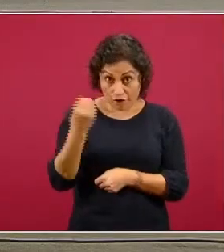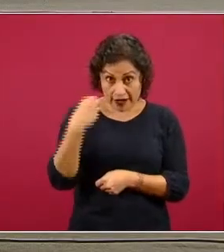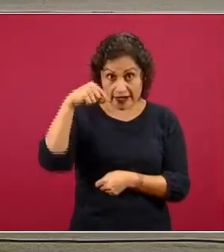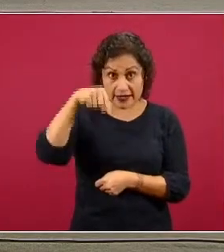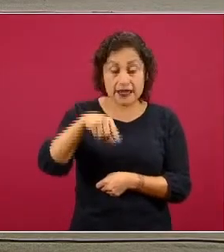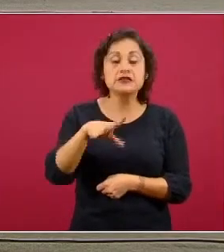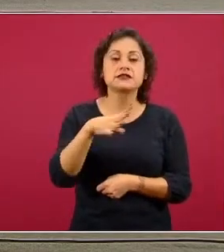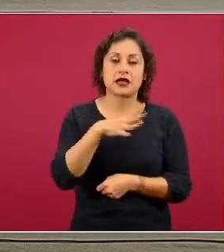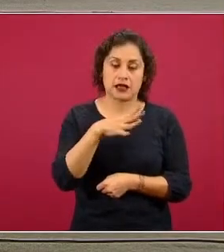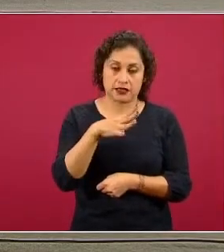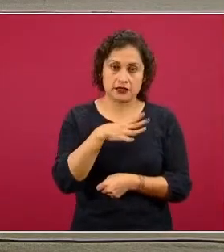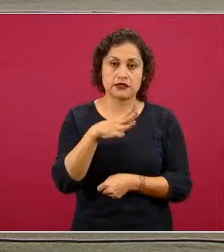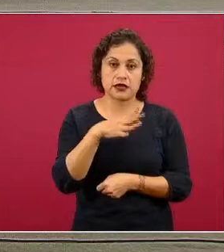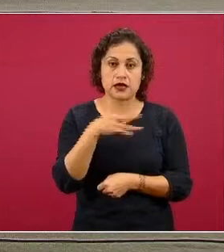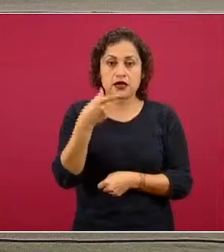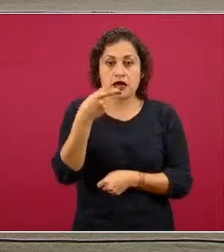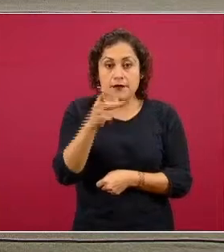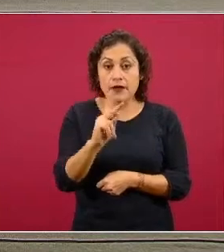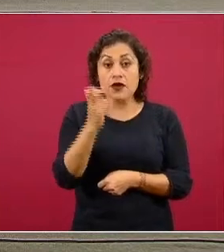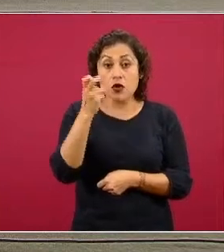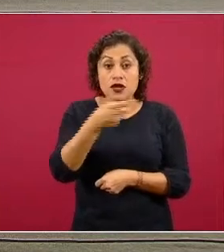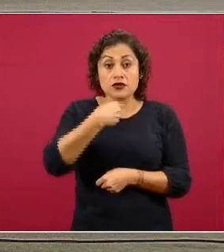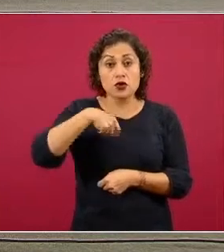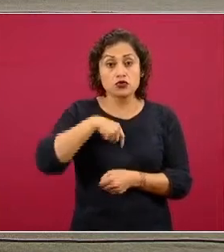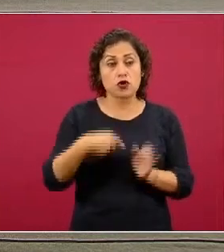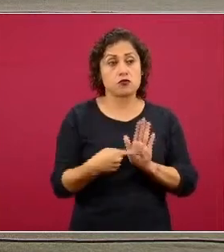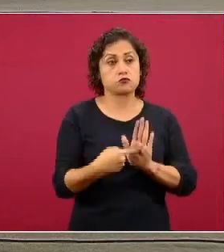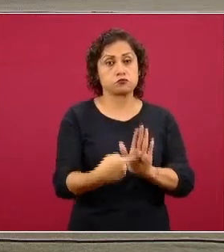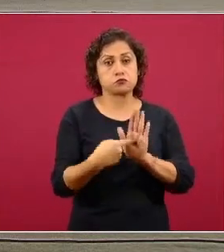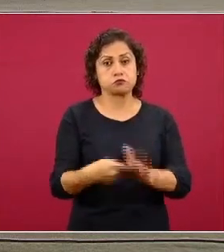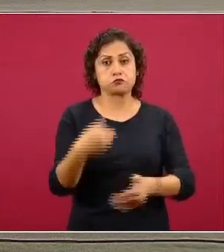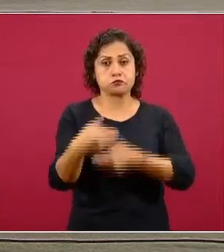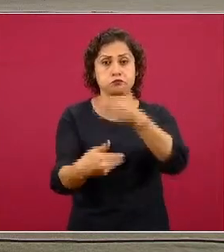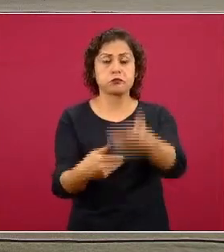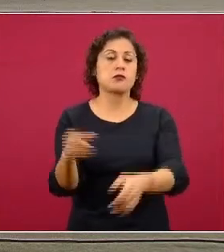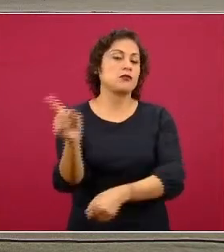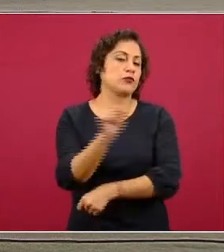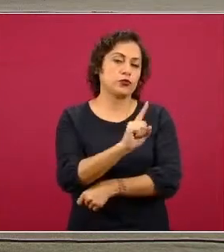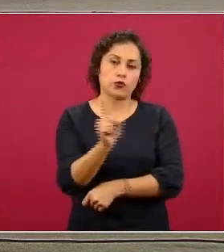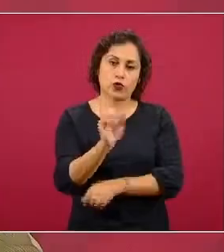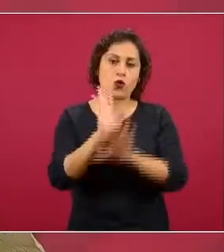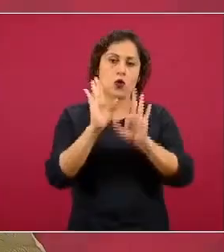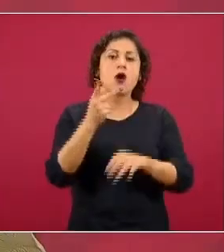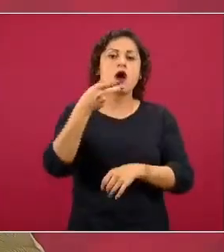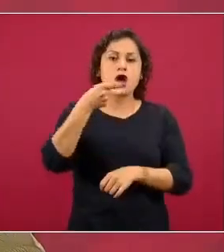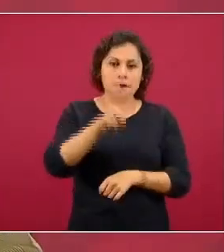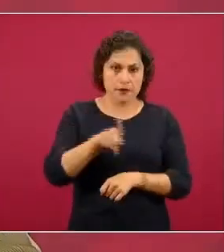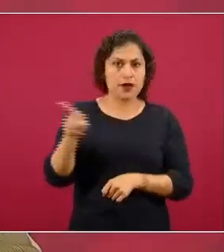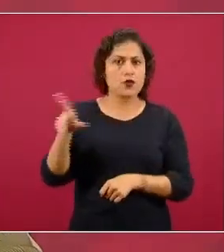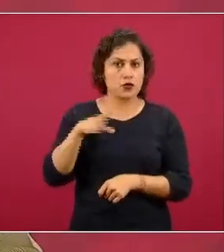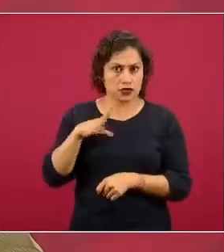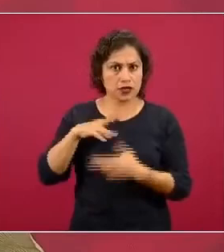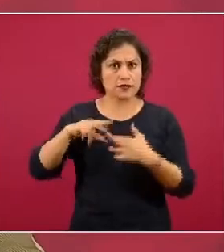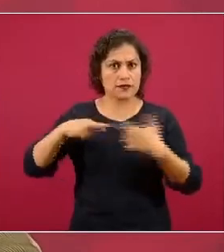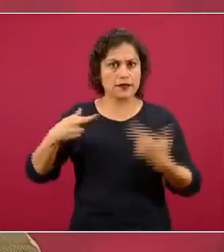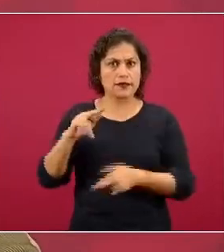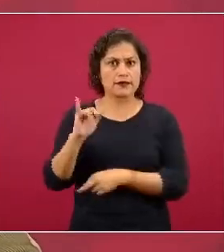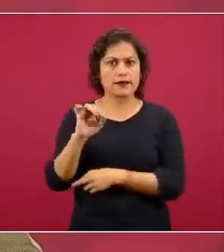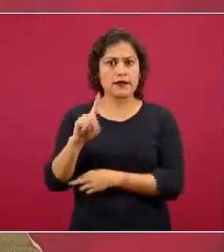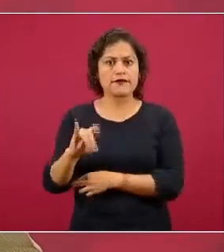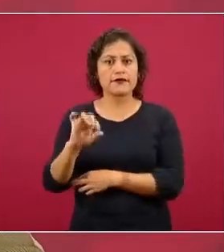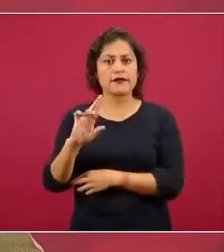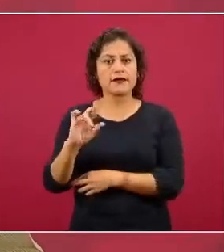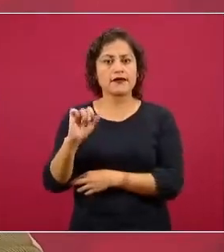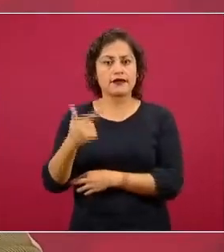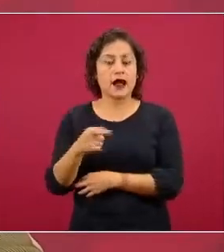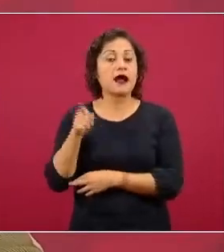pero no es un indicador que tenemos de manera pública, pero sí tenemos los datos de la red IRAC, y los datos de la red IRAC, ese es un